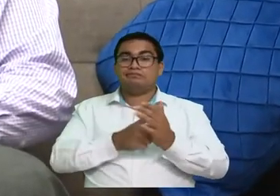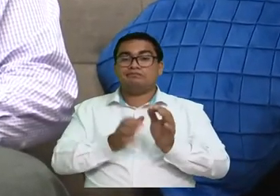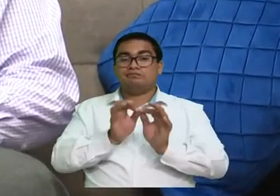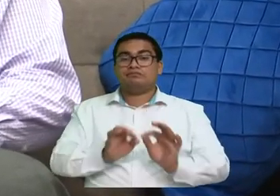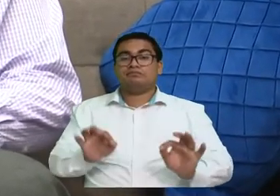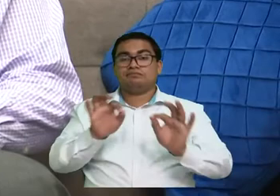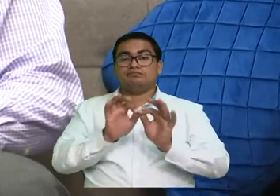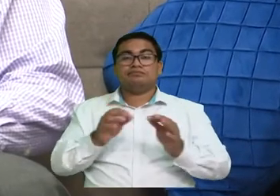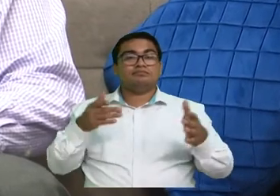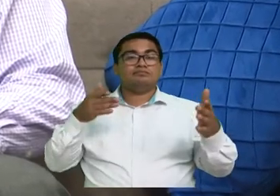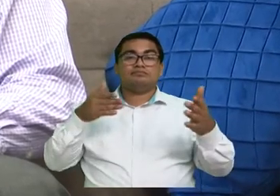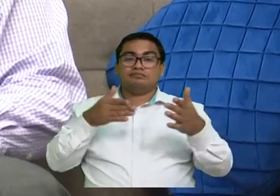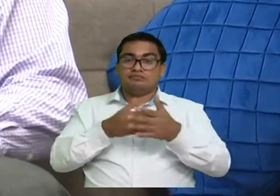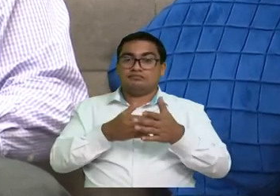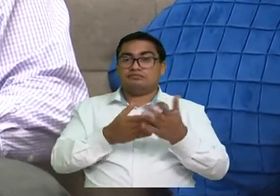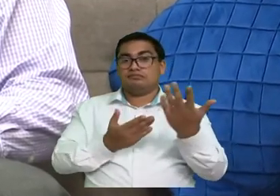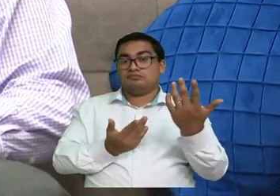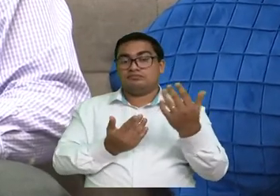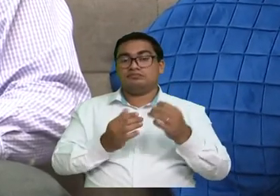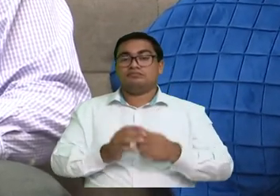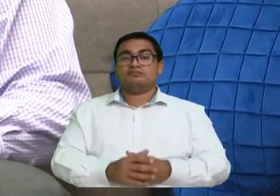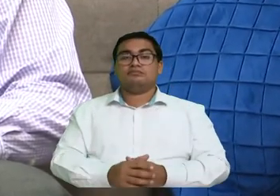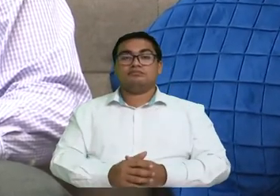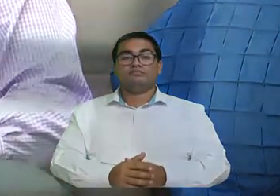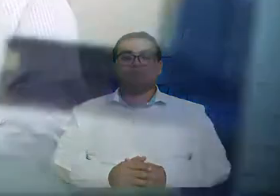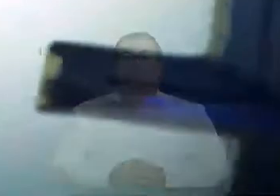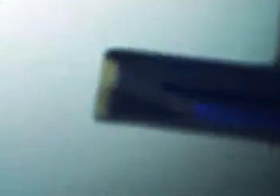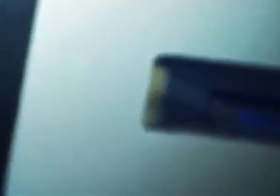importante. Hacemos una breve pausa y ya volvemos.